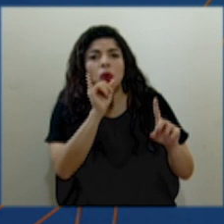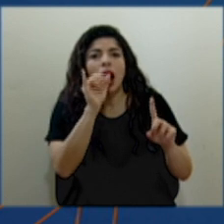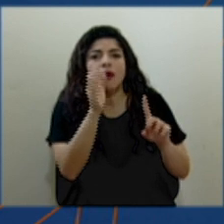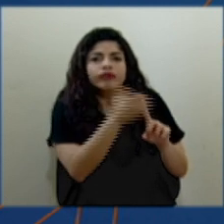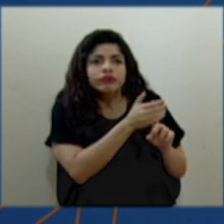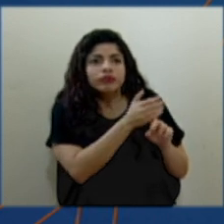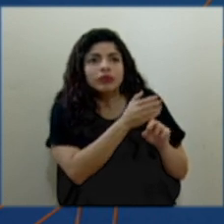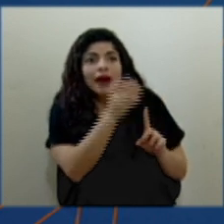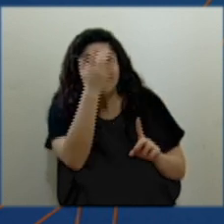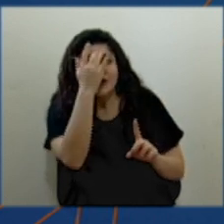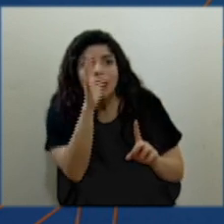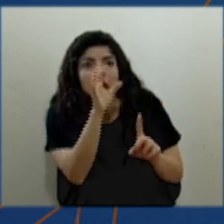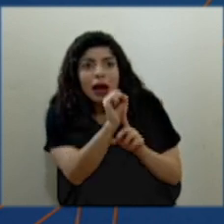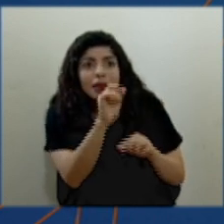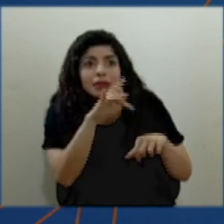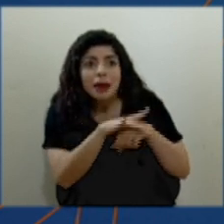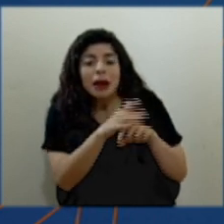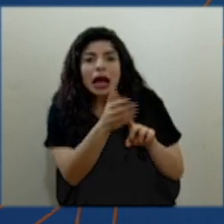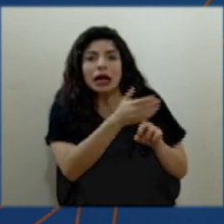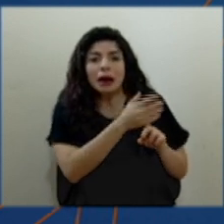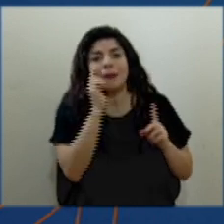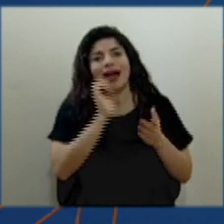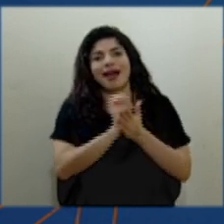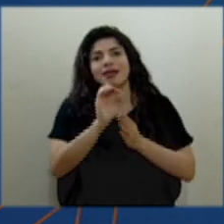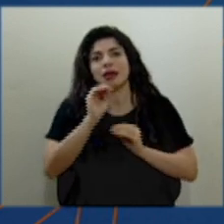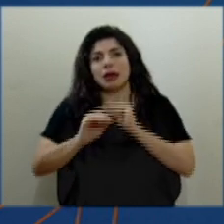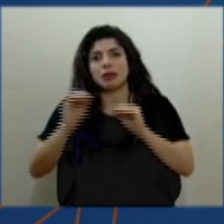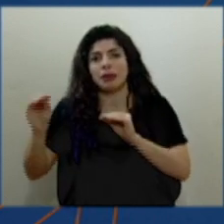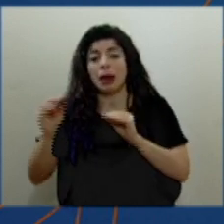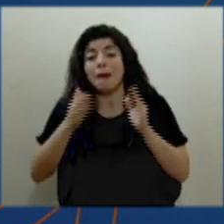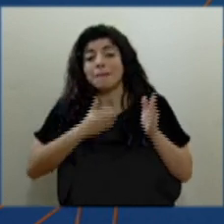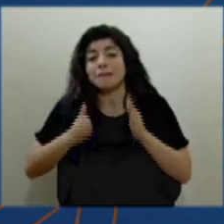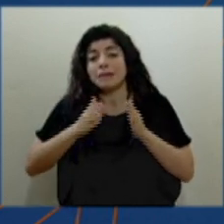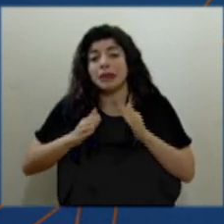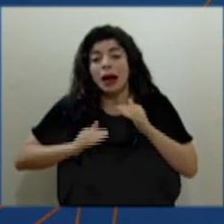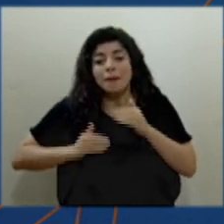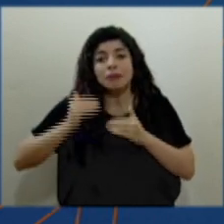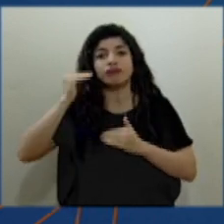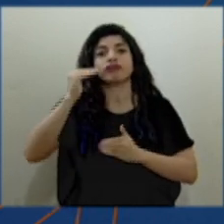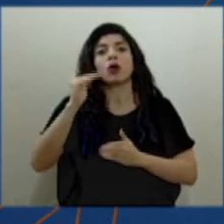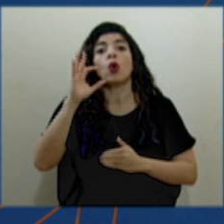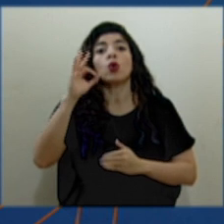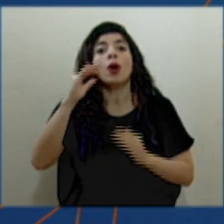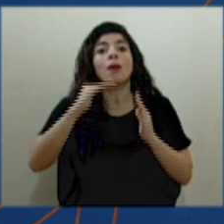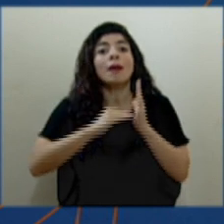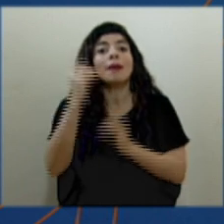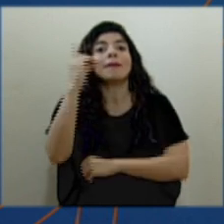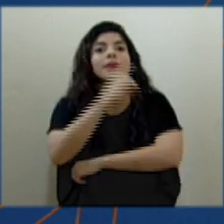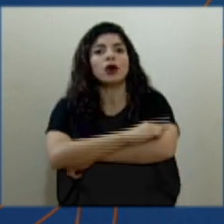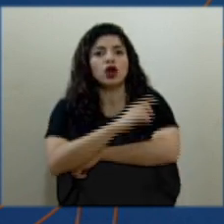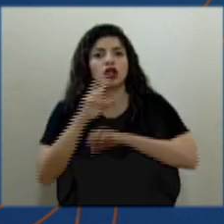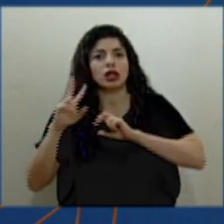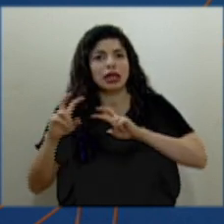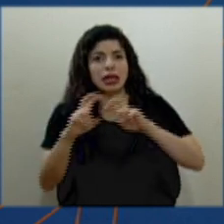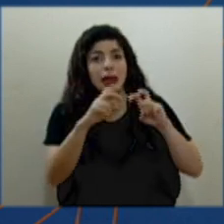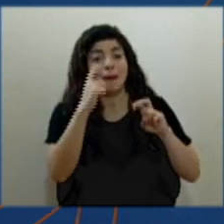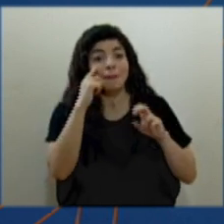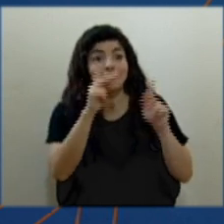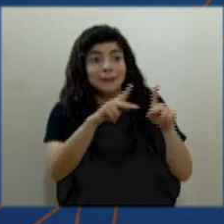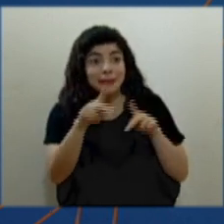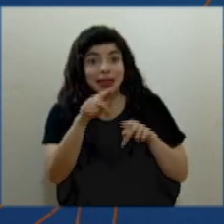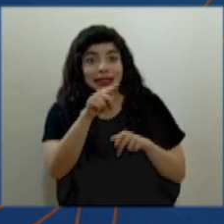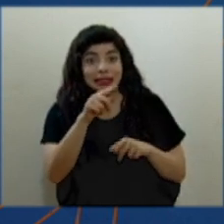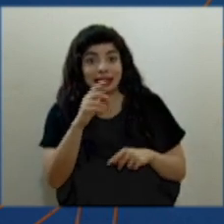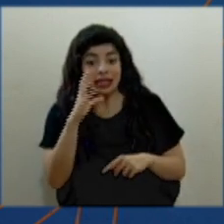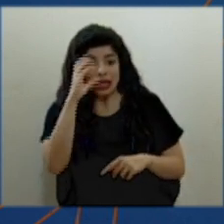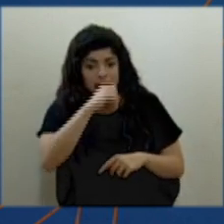contagio. Se proyecta aumentar, como les dije, a 9,000 pruebas diarias, en la medida de que la población responda al llamado